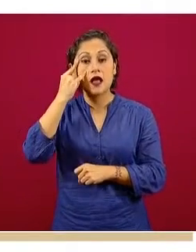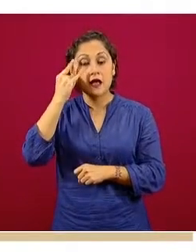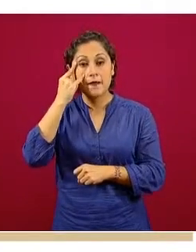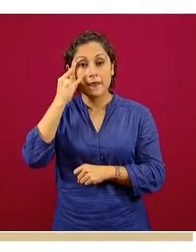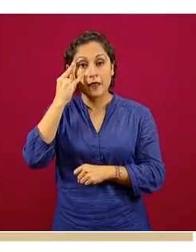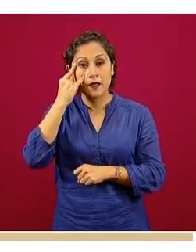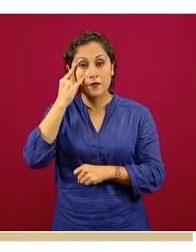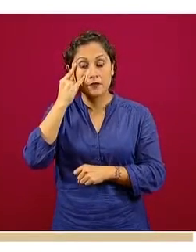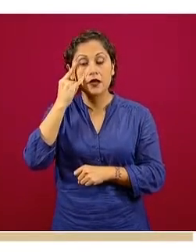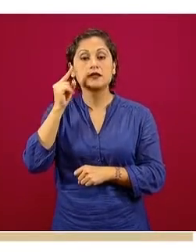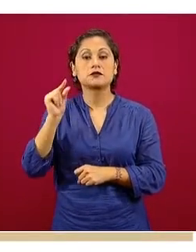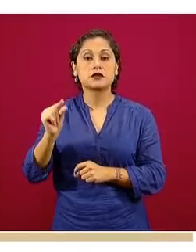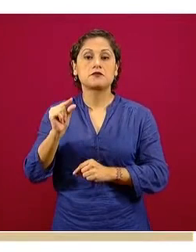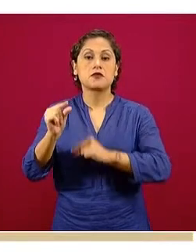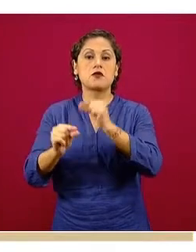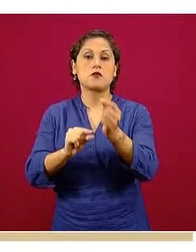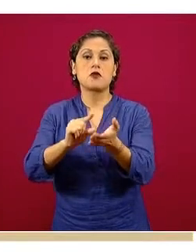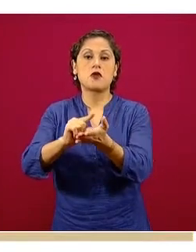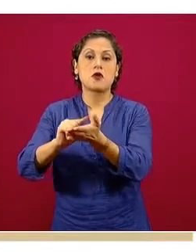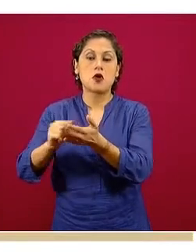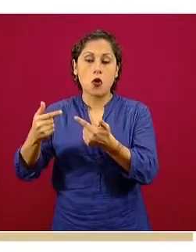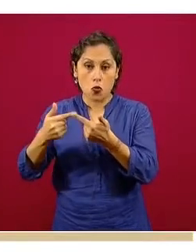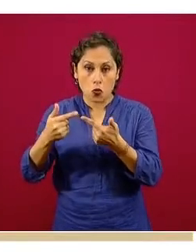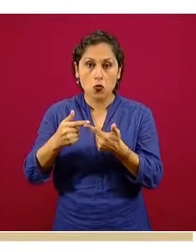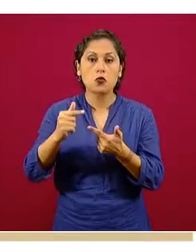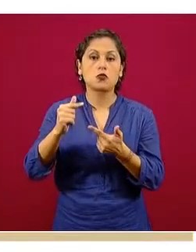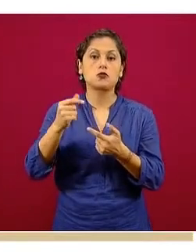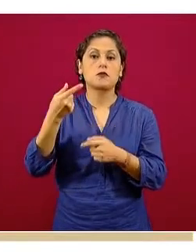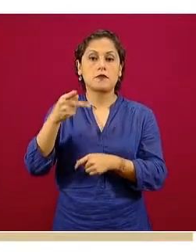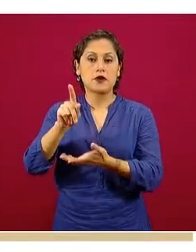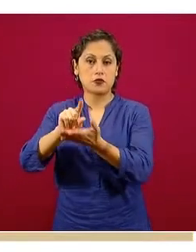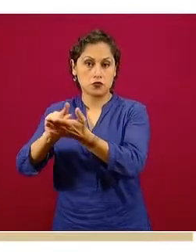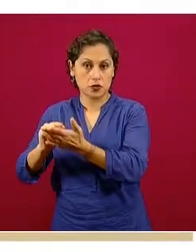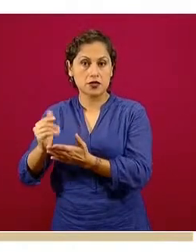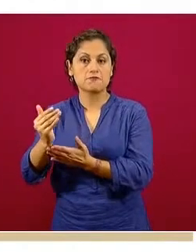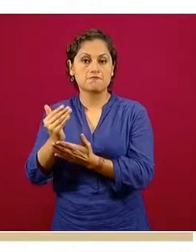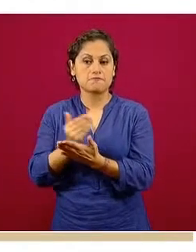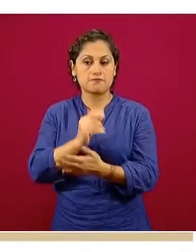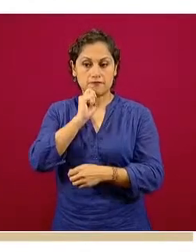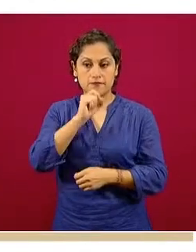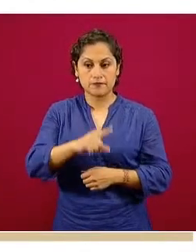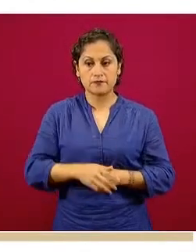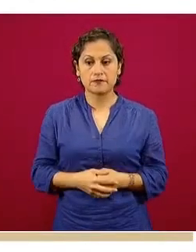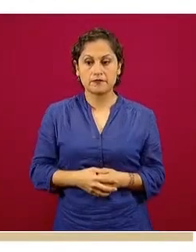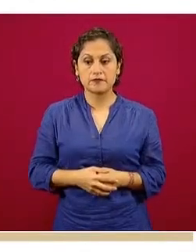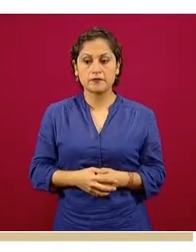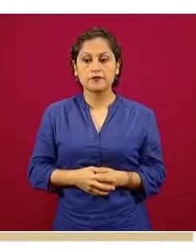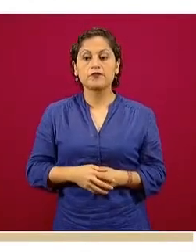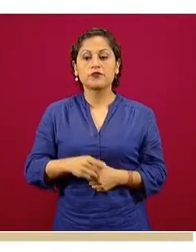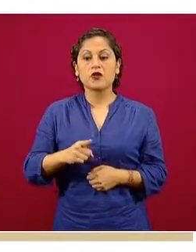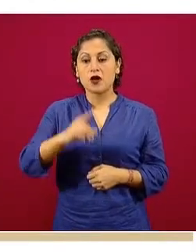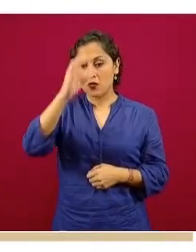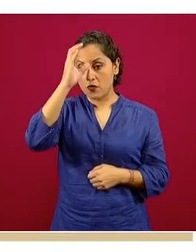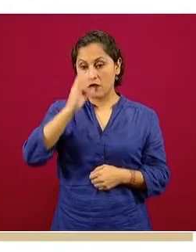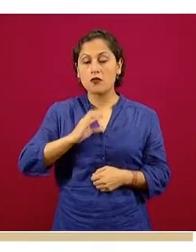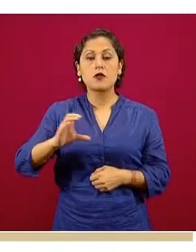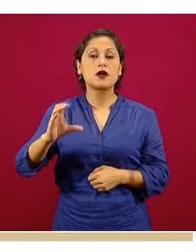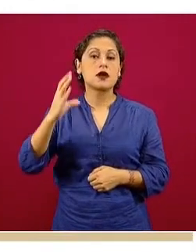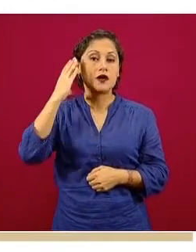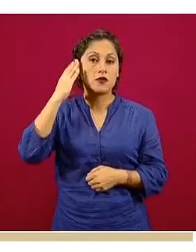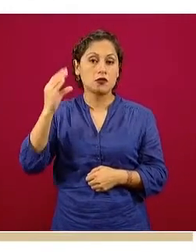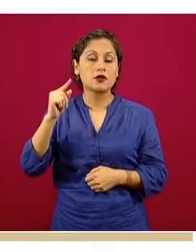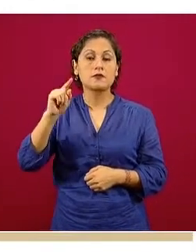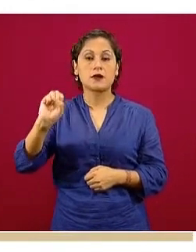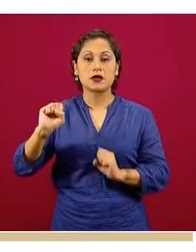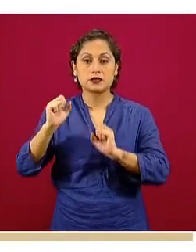usuarios de google pero los de twitter poco a poco también bajando un poco estabilidad en coahuila y colima en chiapas se está